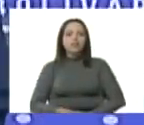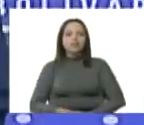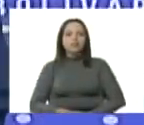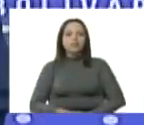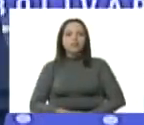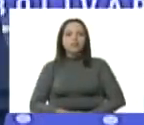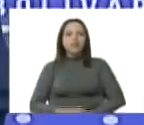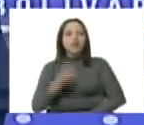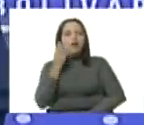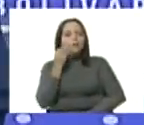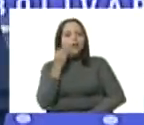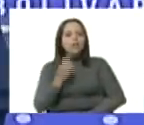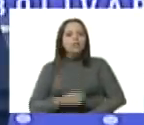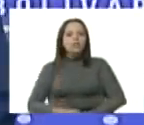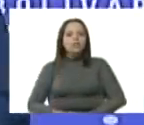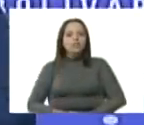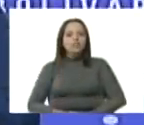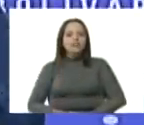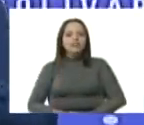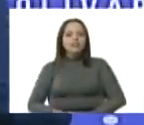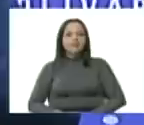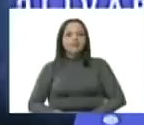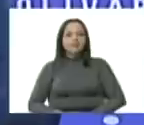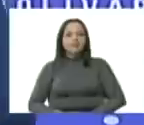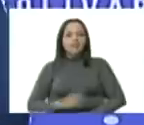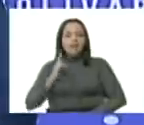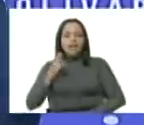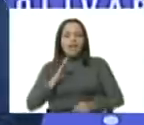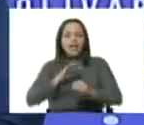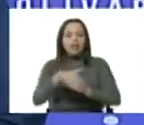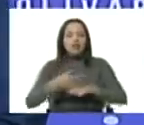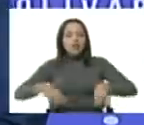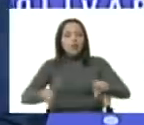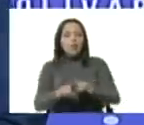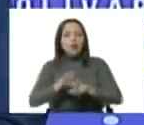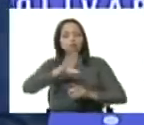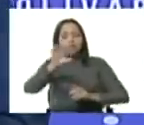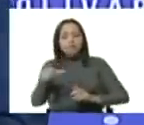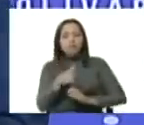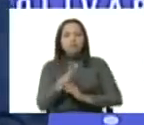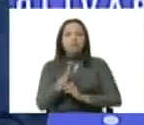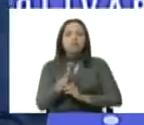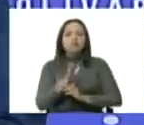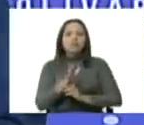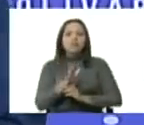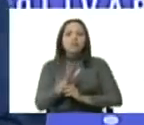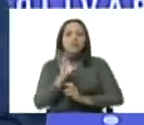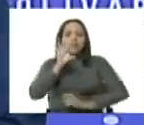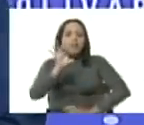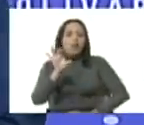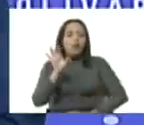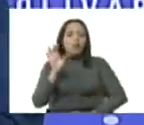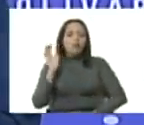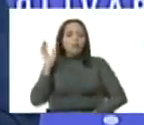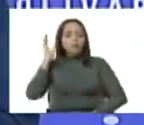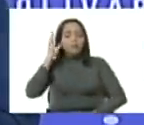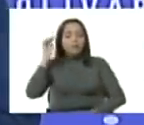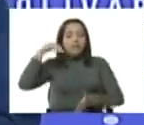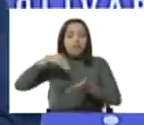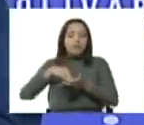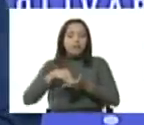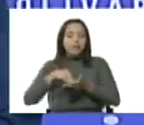La experiencia del compañero Héctor Rodríguez en todo el estado Miranda. Bueno, yo creo que nosotros, y yo le